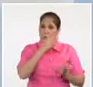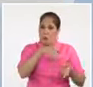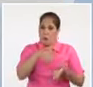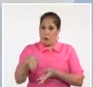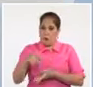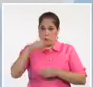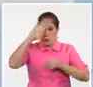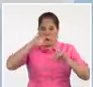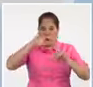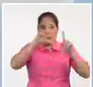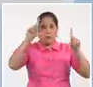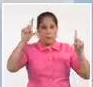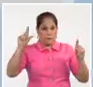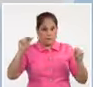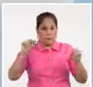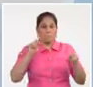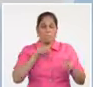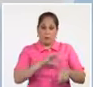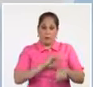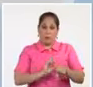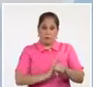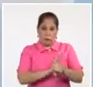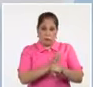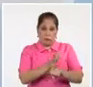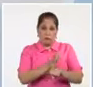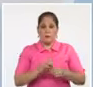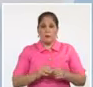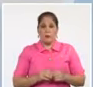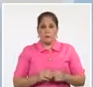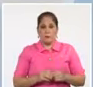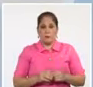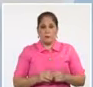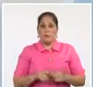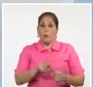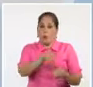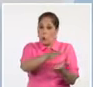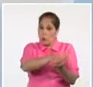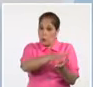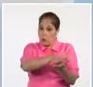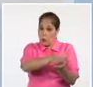país con esta enfermedad, y con ello se acumulan ya